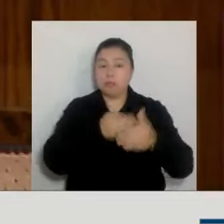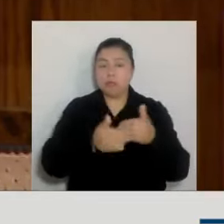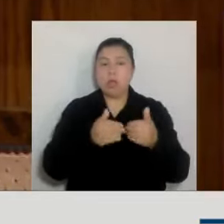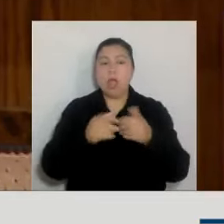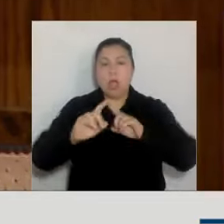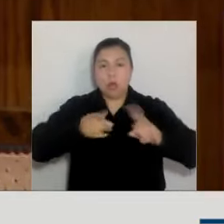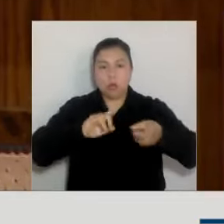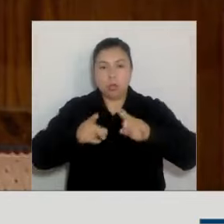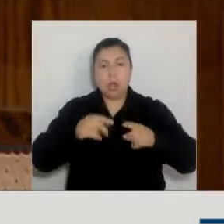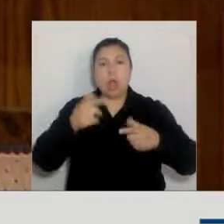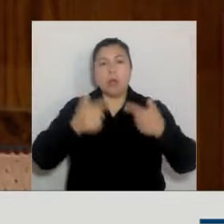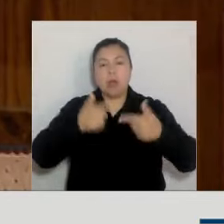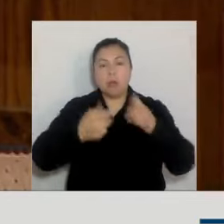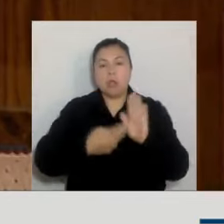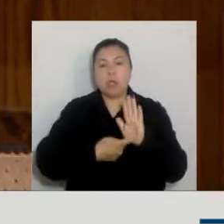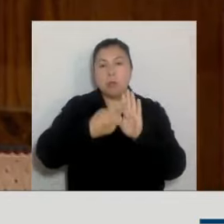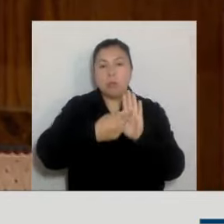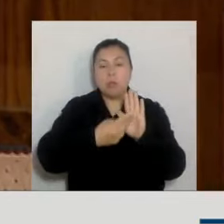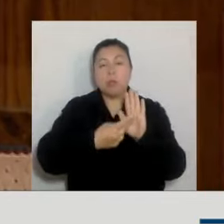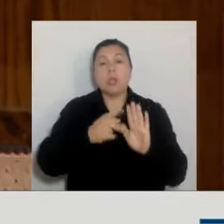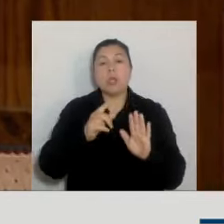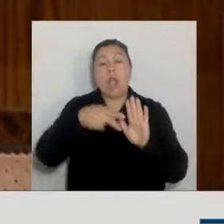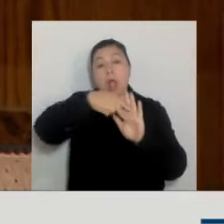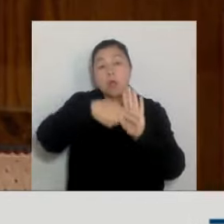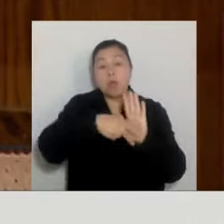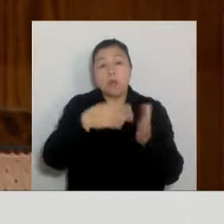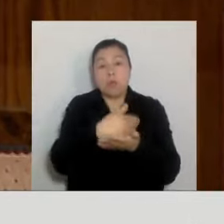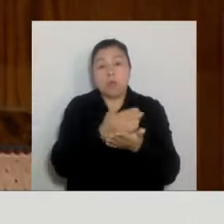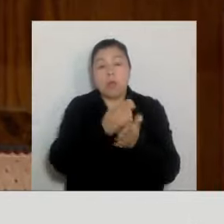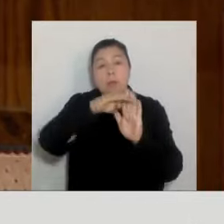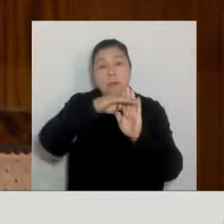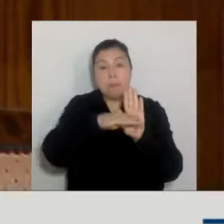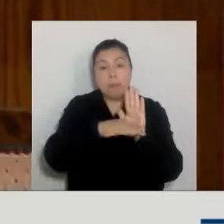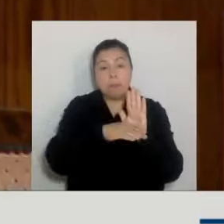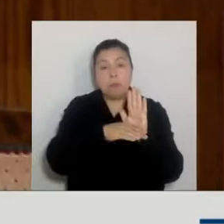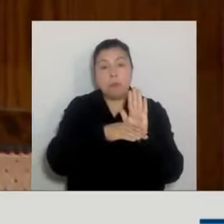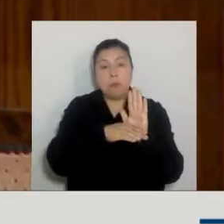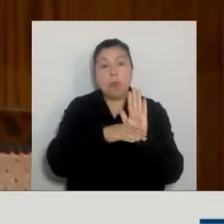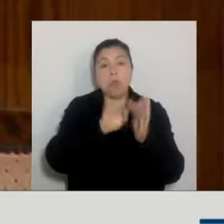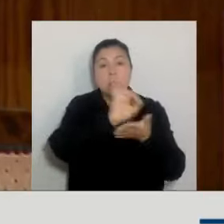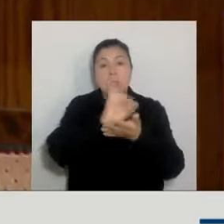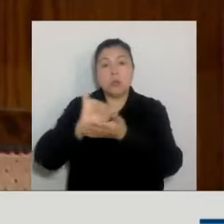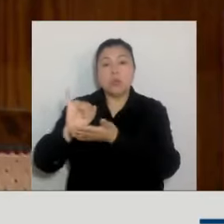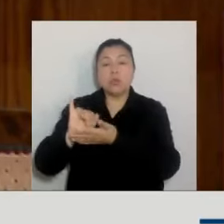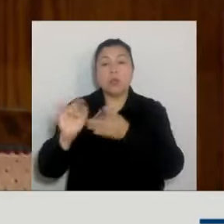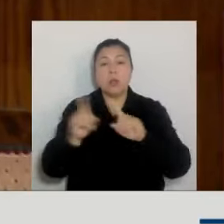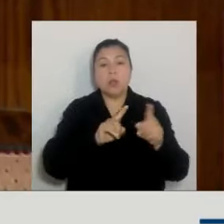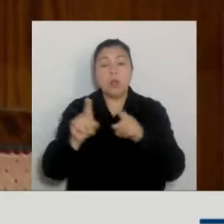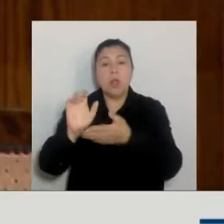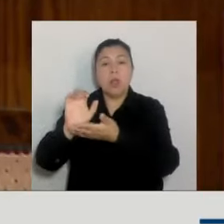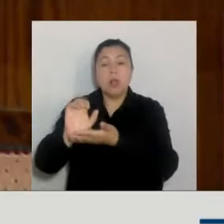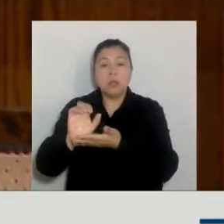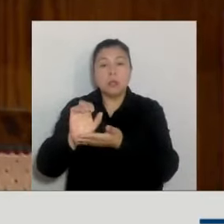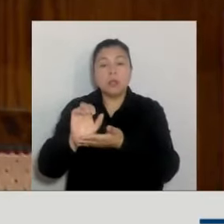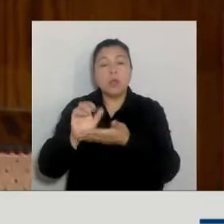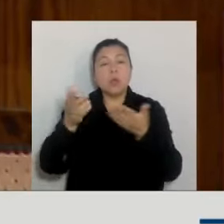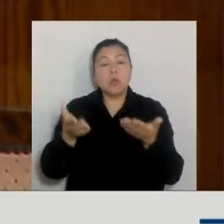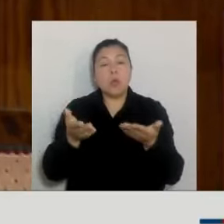de las políticas públicas normas planes y programas de los órganos de la administración del Estado así como